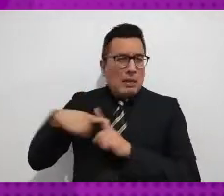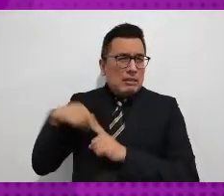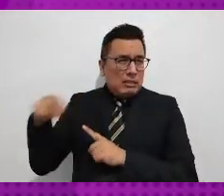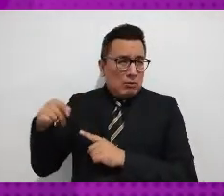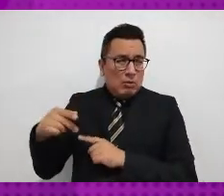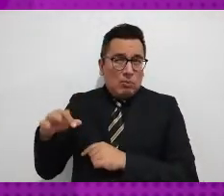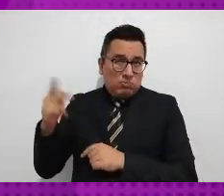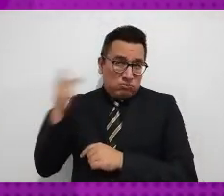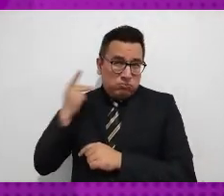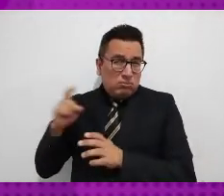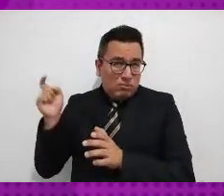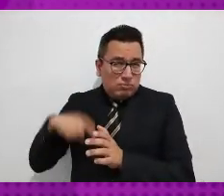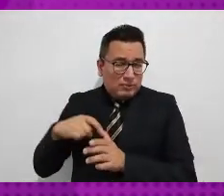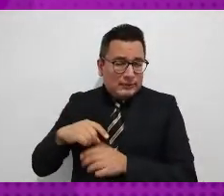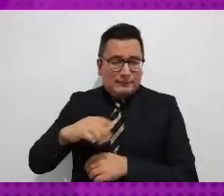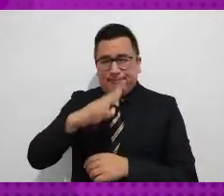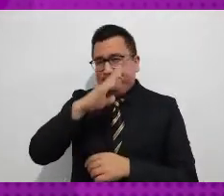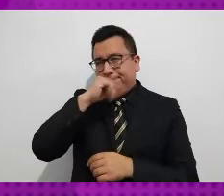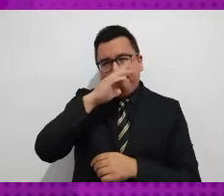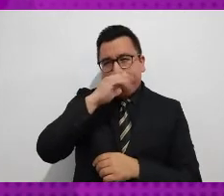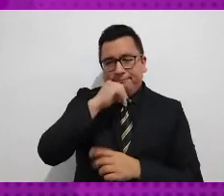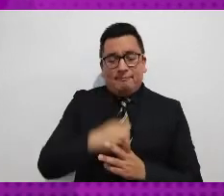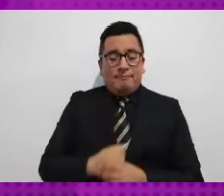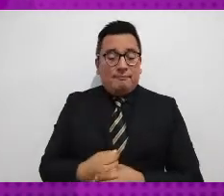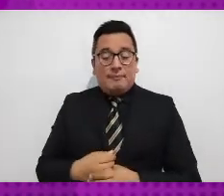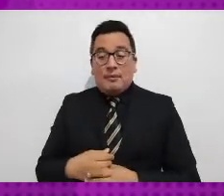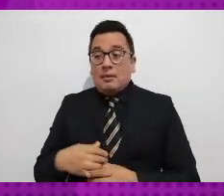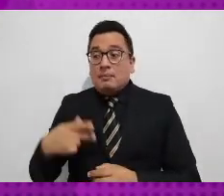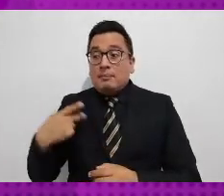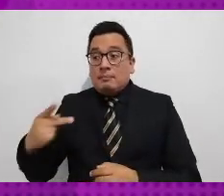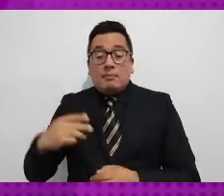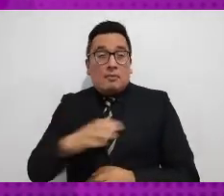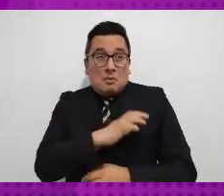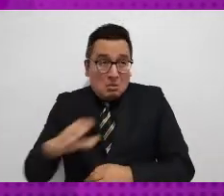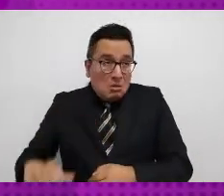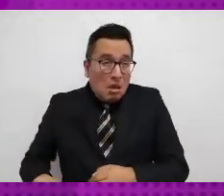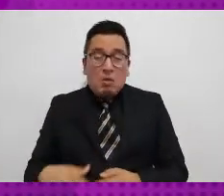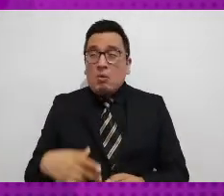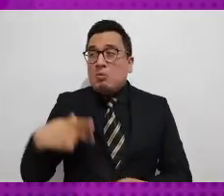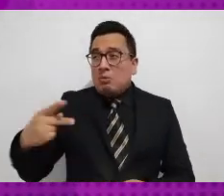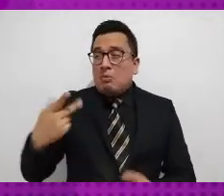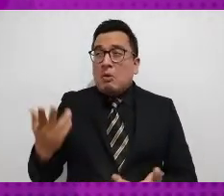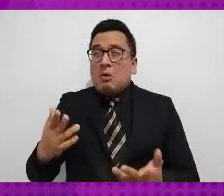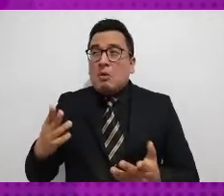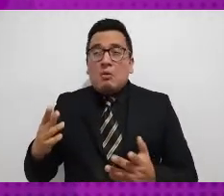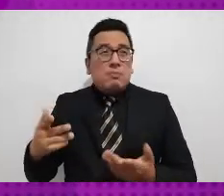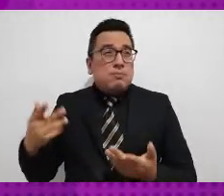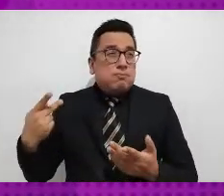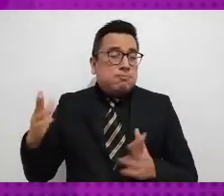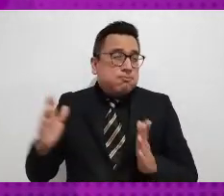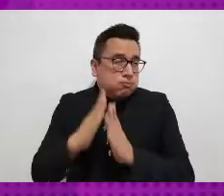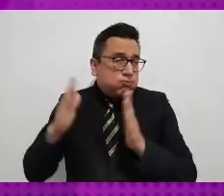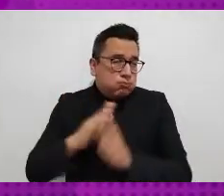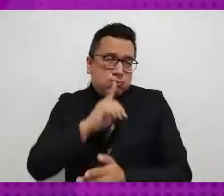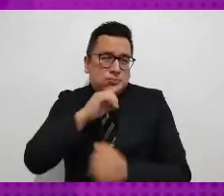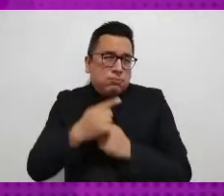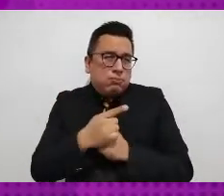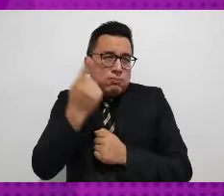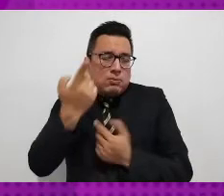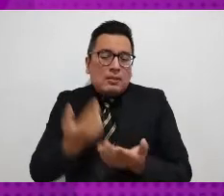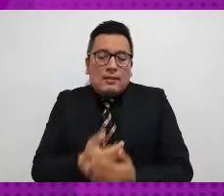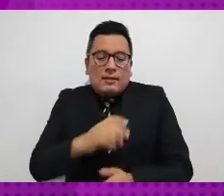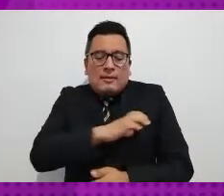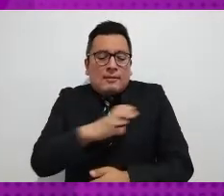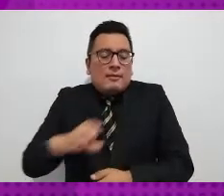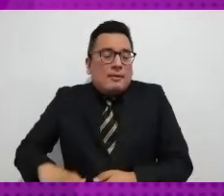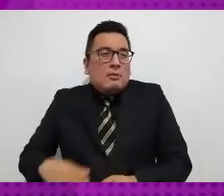podían generar candidaturas, no podían generar participación social. ¿Por qué? Porque el candidato o la candidata tenía